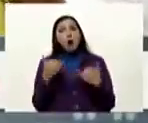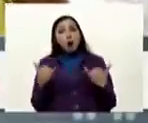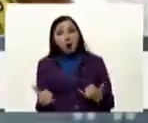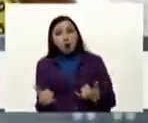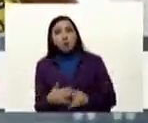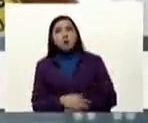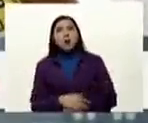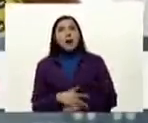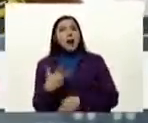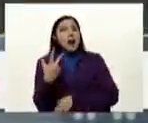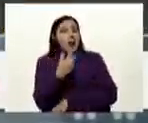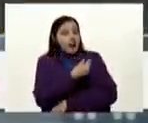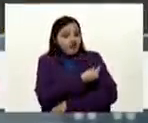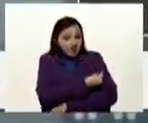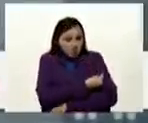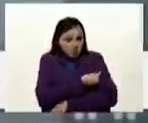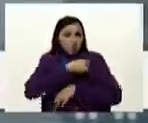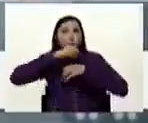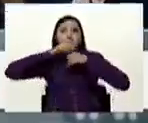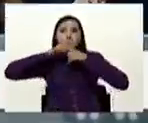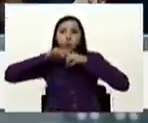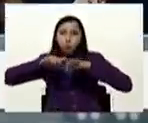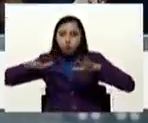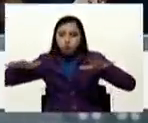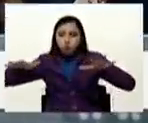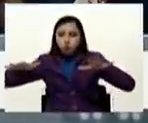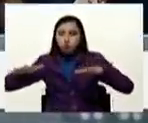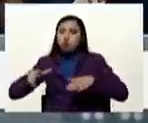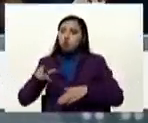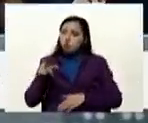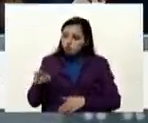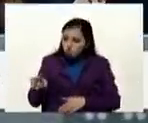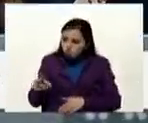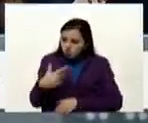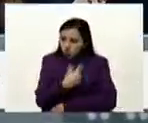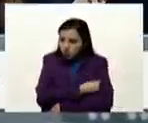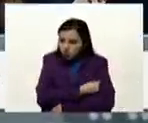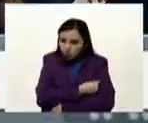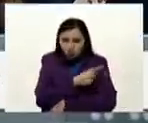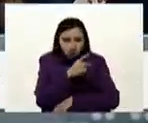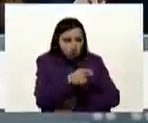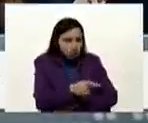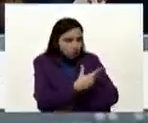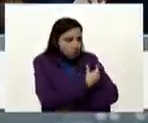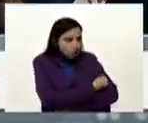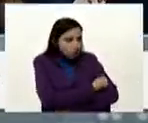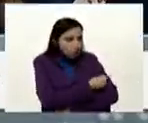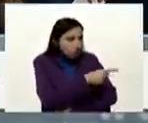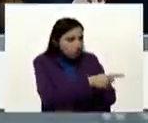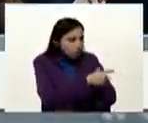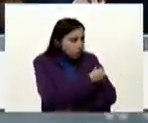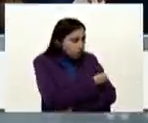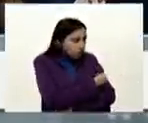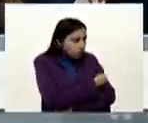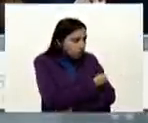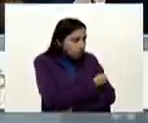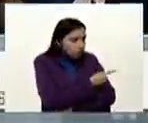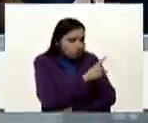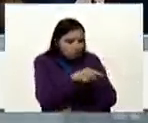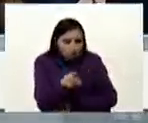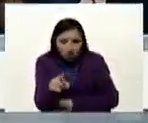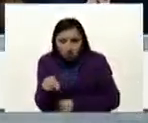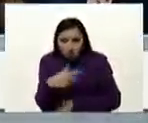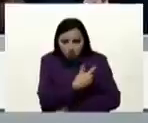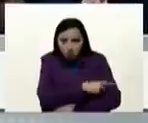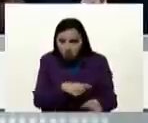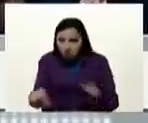la vacunación masiva. ¿Tú te vacunaste? ¿Tú te vacunaste? ¿Tú te vacunaste? ¿Tú te